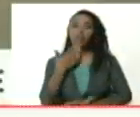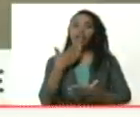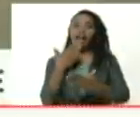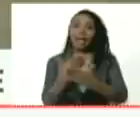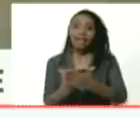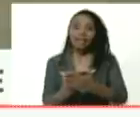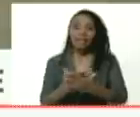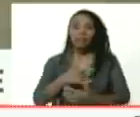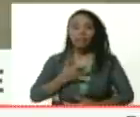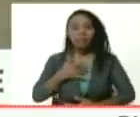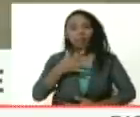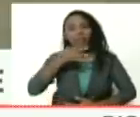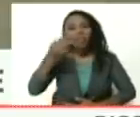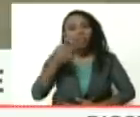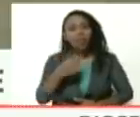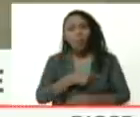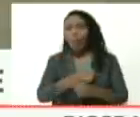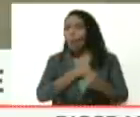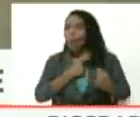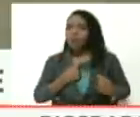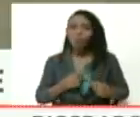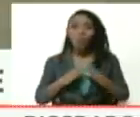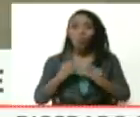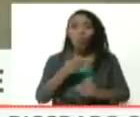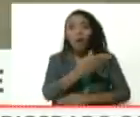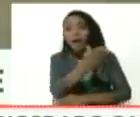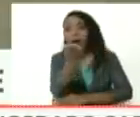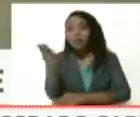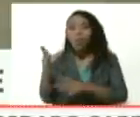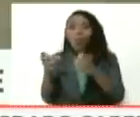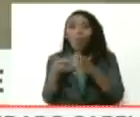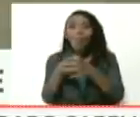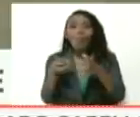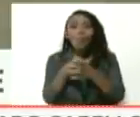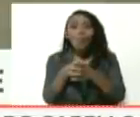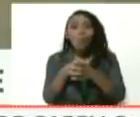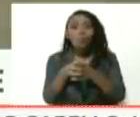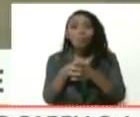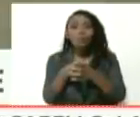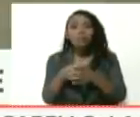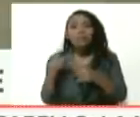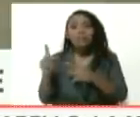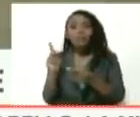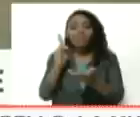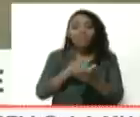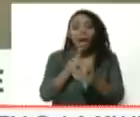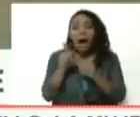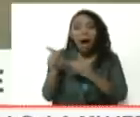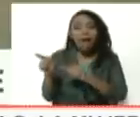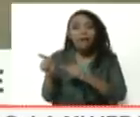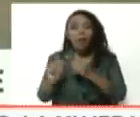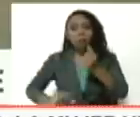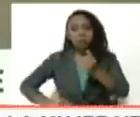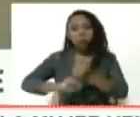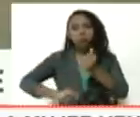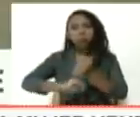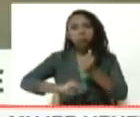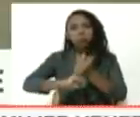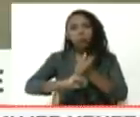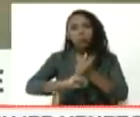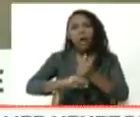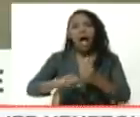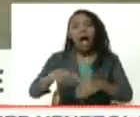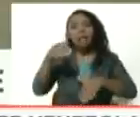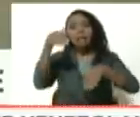de verdad, de todo corazón, a todos esos cuerpos que llegaron allí a apoyar al